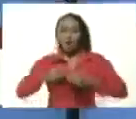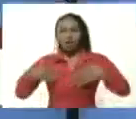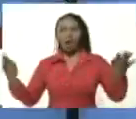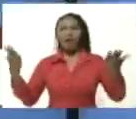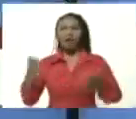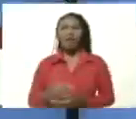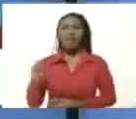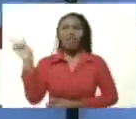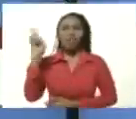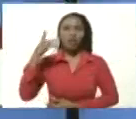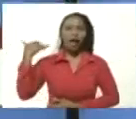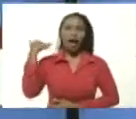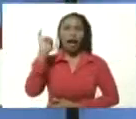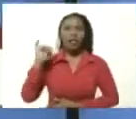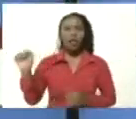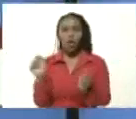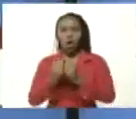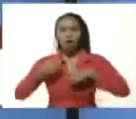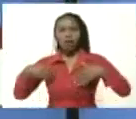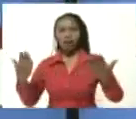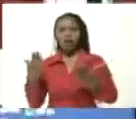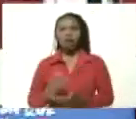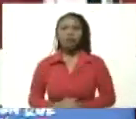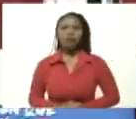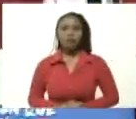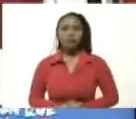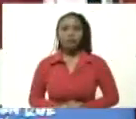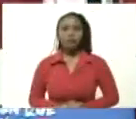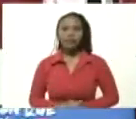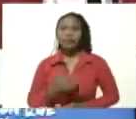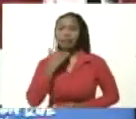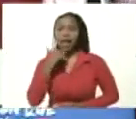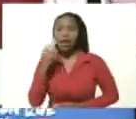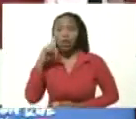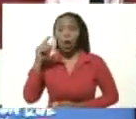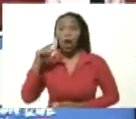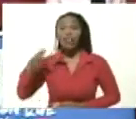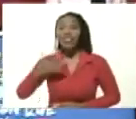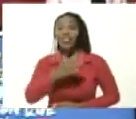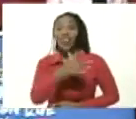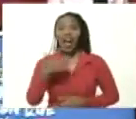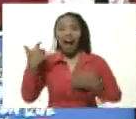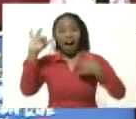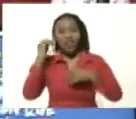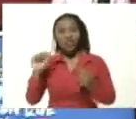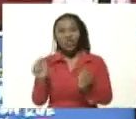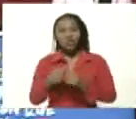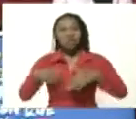¡Venezuela tiene! Casi que digo, los tiburones tienen.